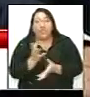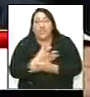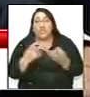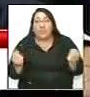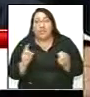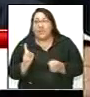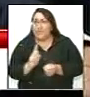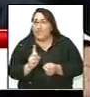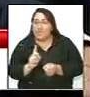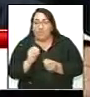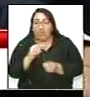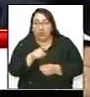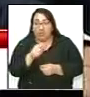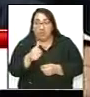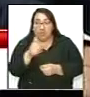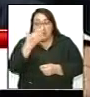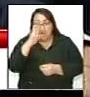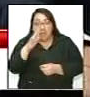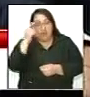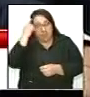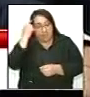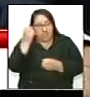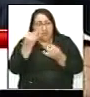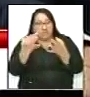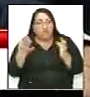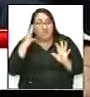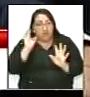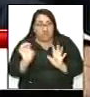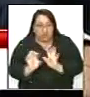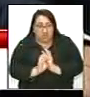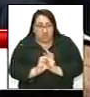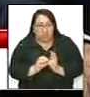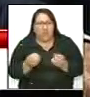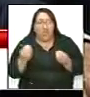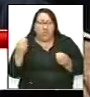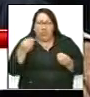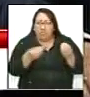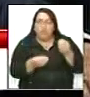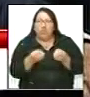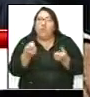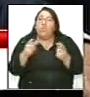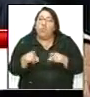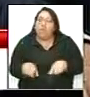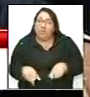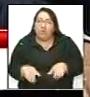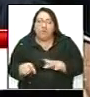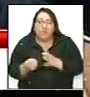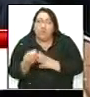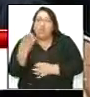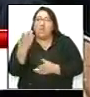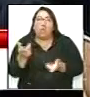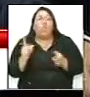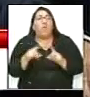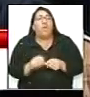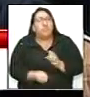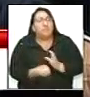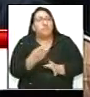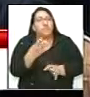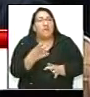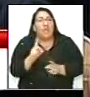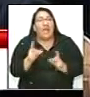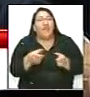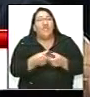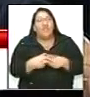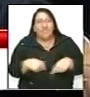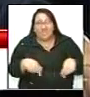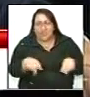desaparece, porque ustedes mismos han dado varios ejemplos de cuándo es que se reactiva, en qué circunstancias se